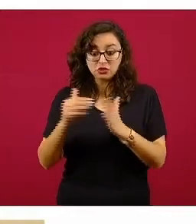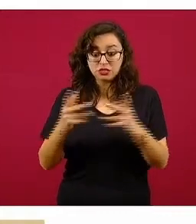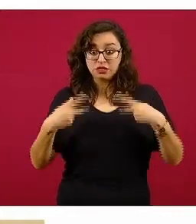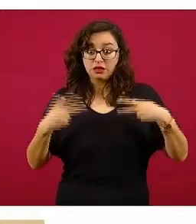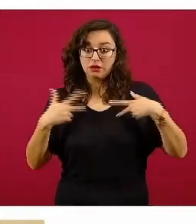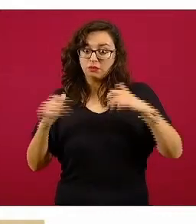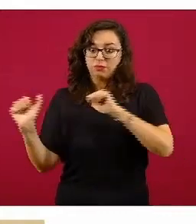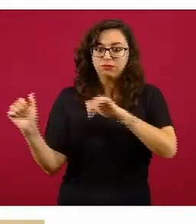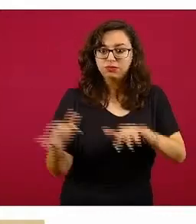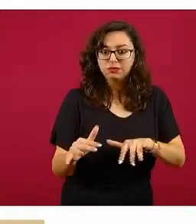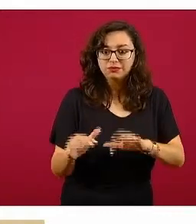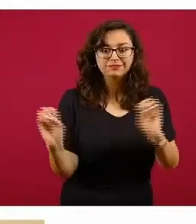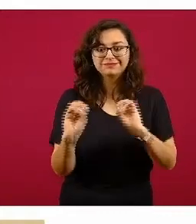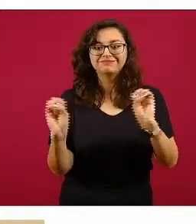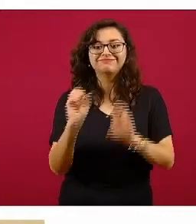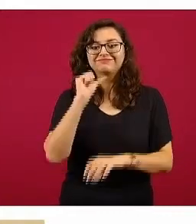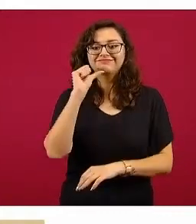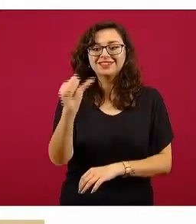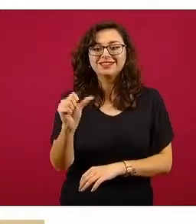atrio de la Basílica.